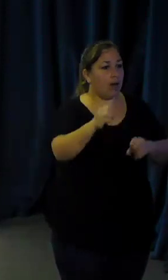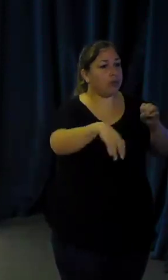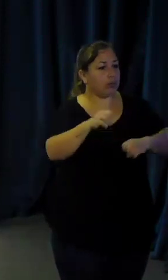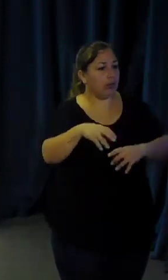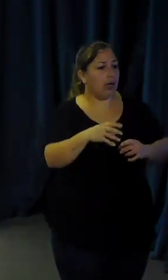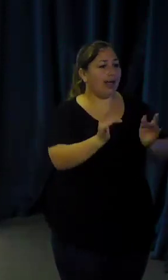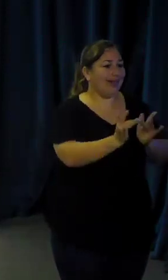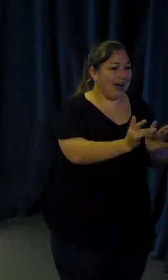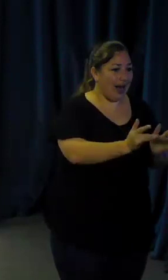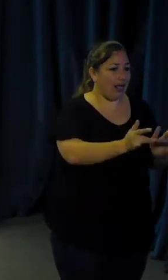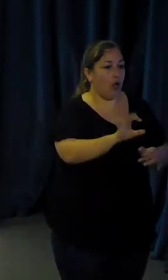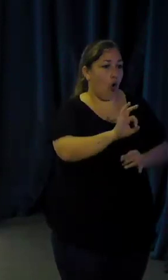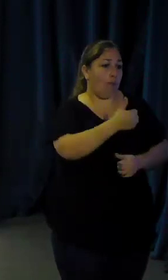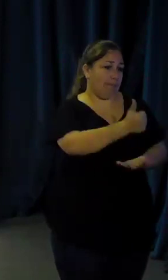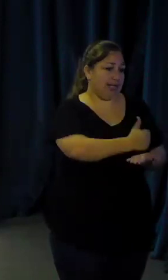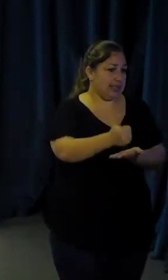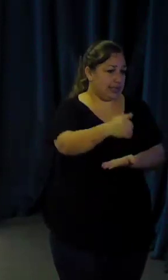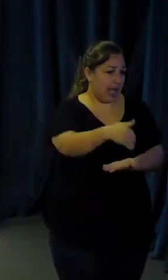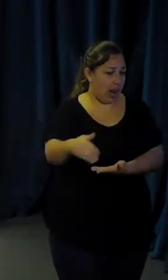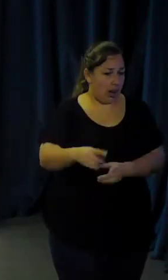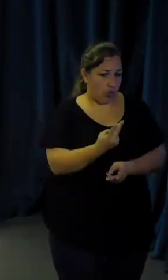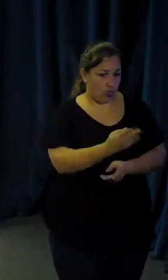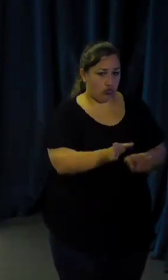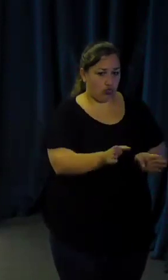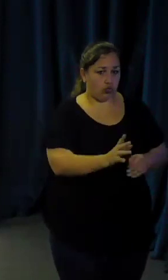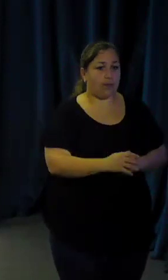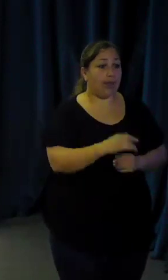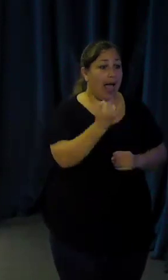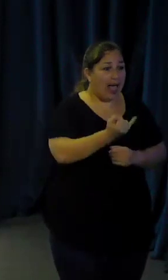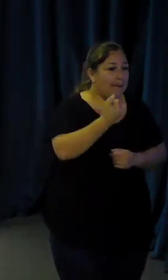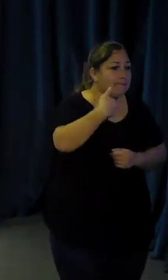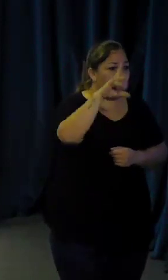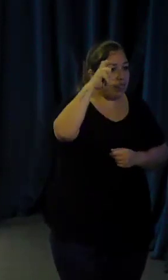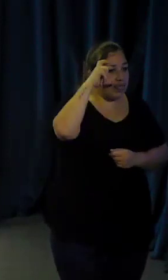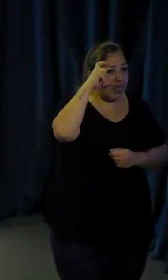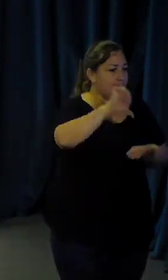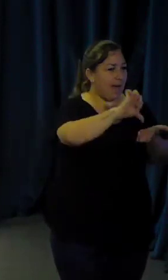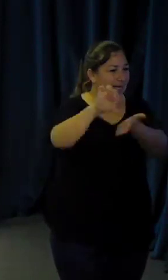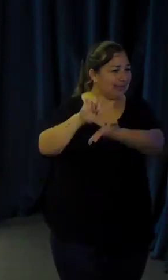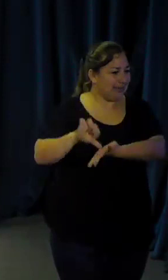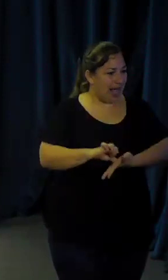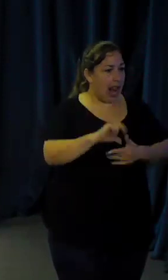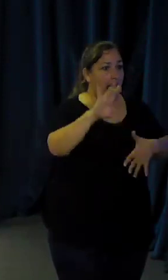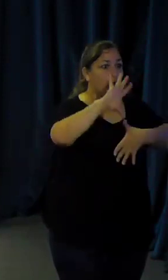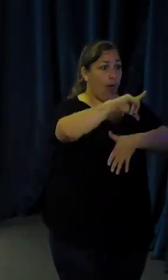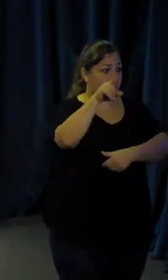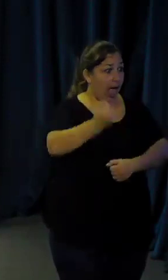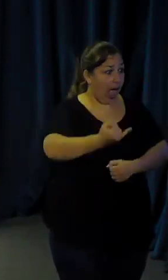tenemos las dos formas, tenemos más de 10 países de Latinoamérica que están